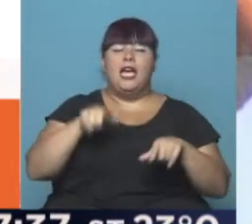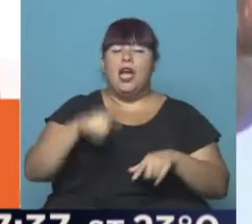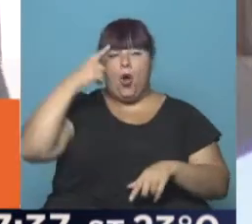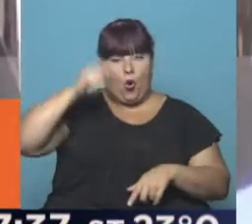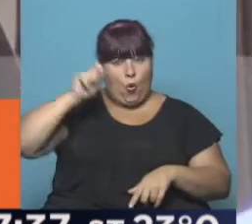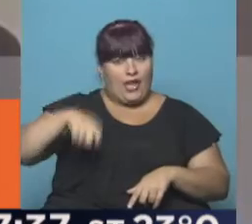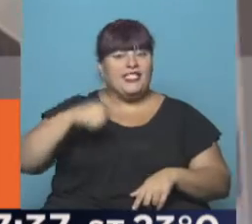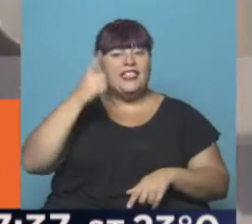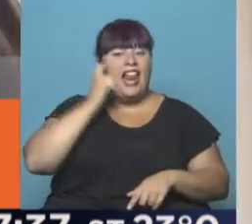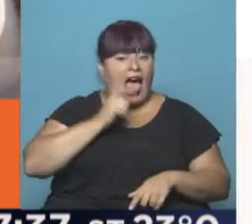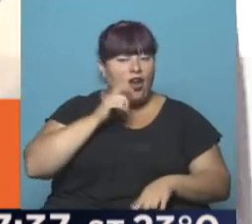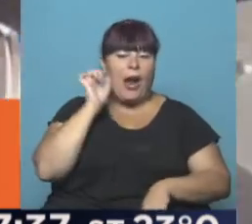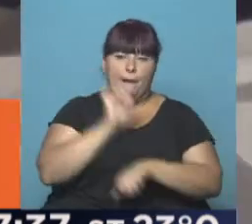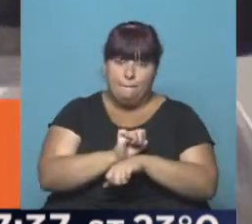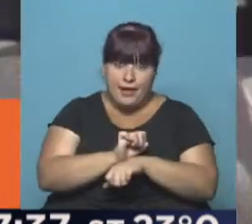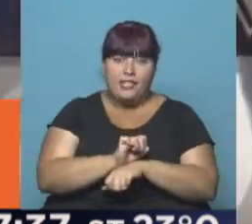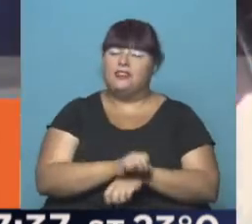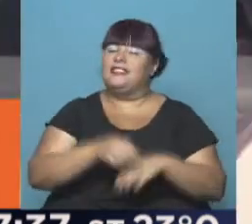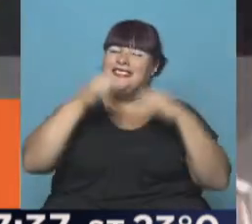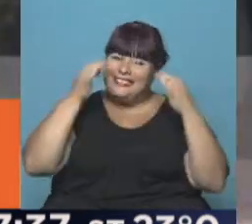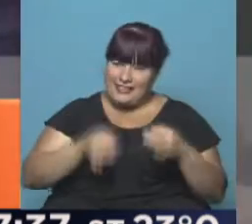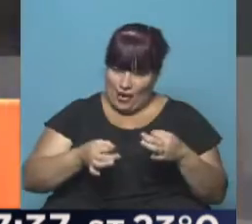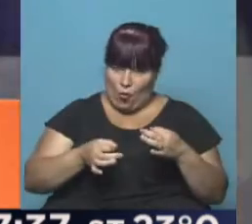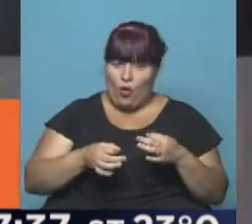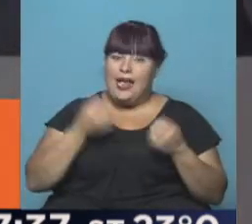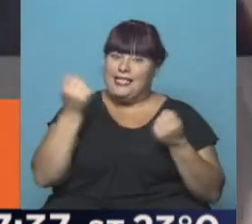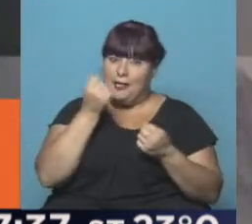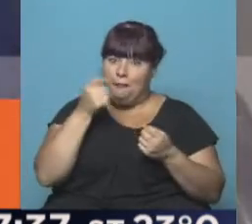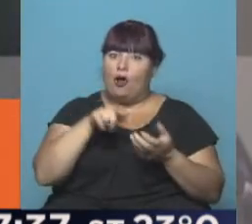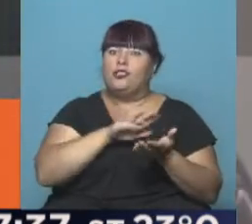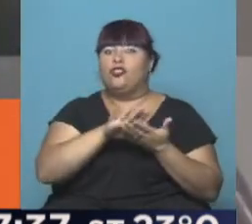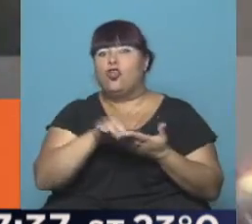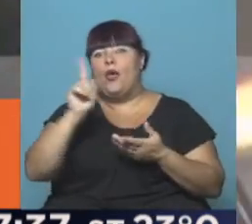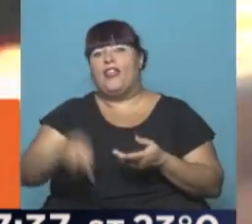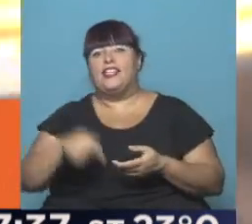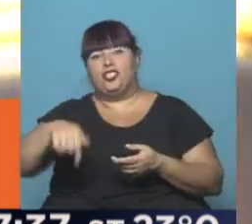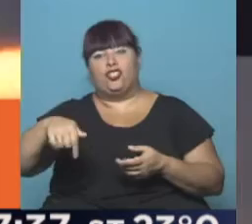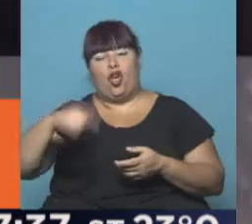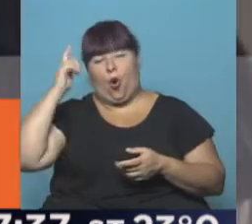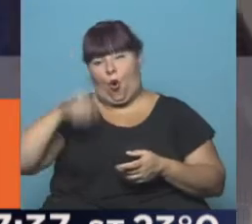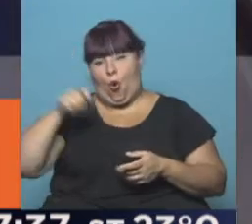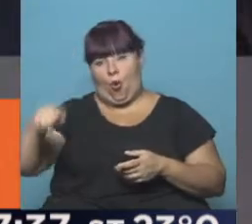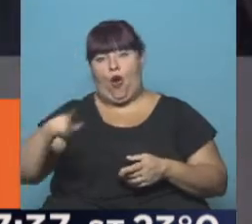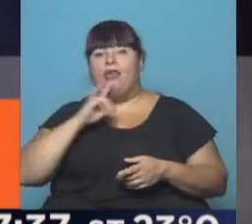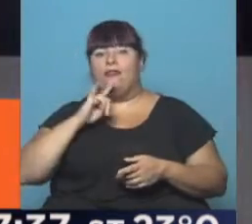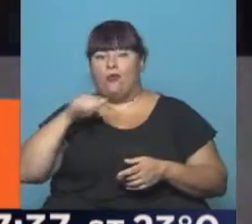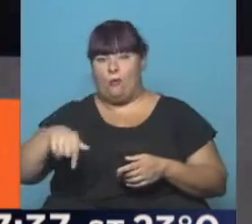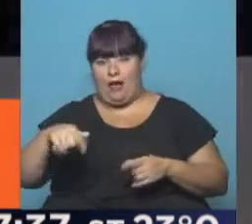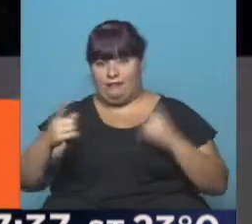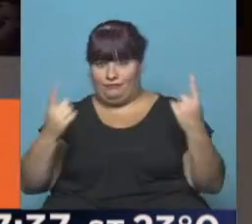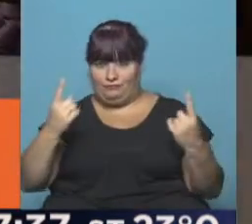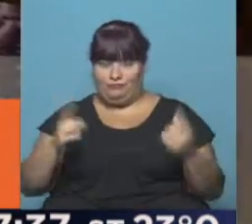juez riojano de detenerlo seguramente va a influir en la decisión que tome el juez Poviñas en